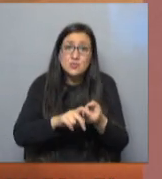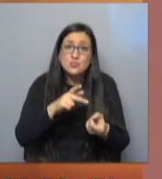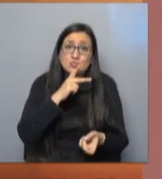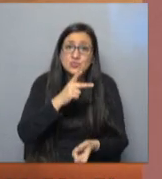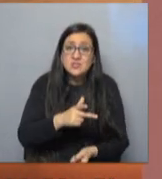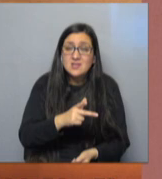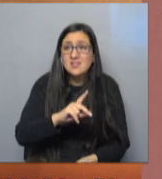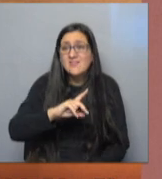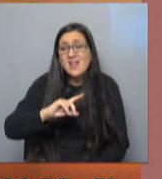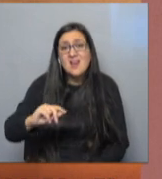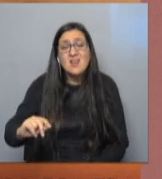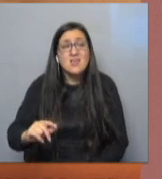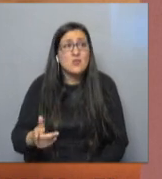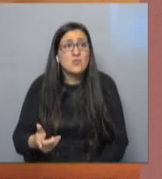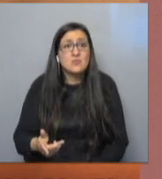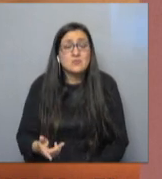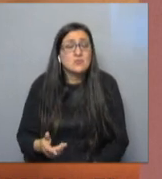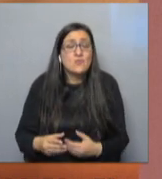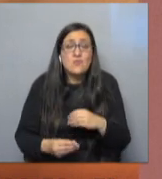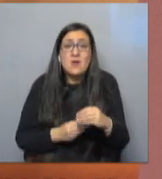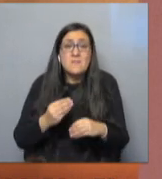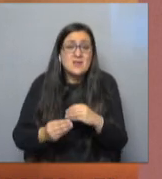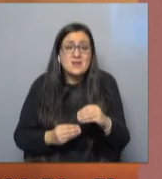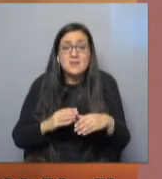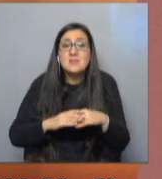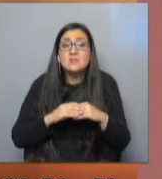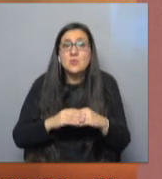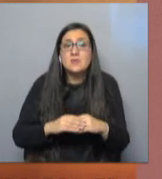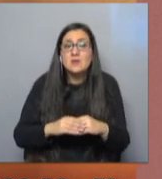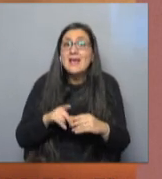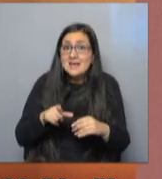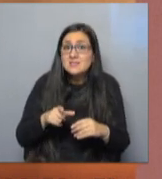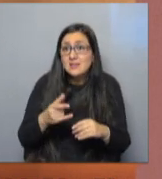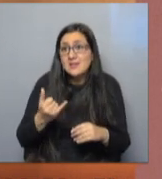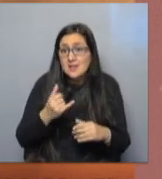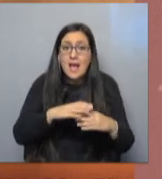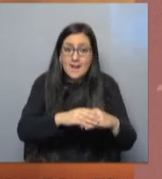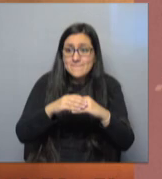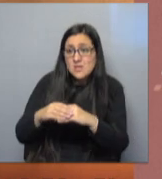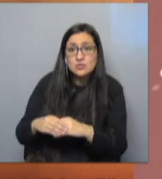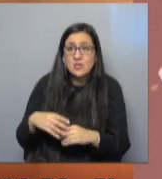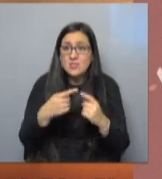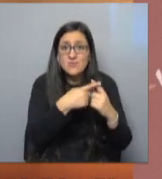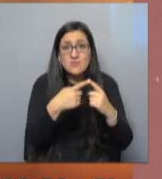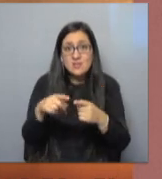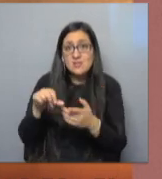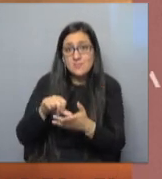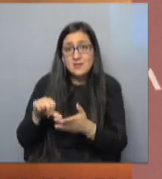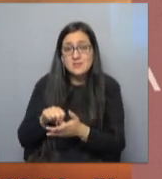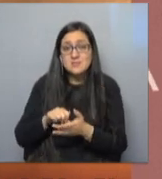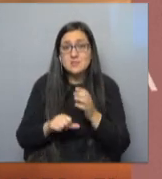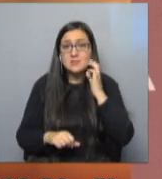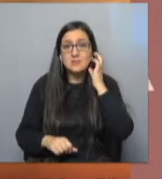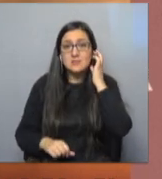estar lejos de sus afectos de sus amigos y sus amigos en todos lados mientras estabas hablando